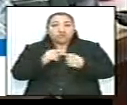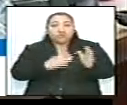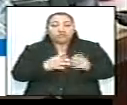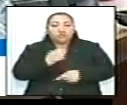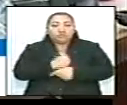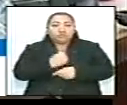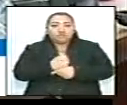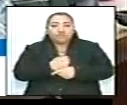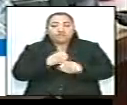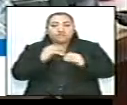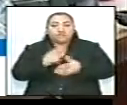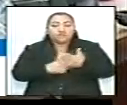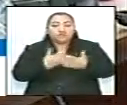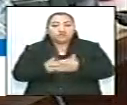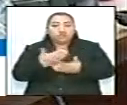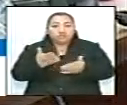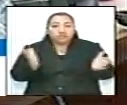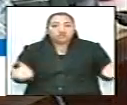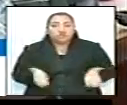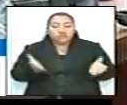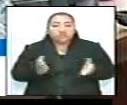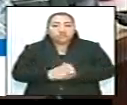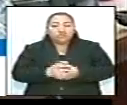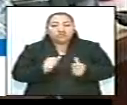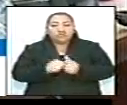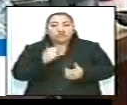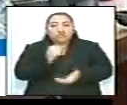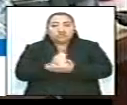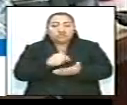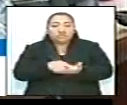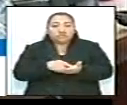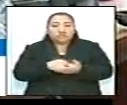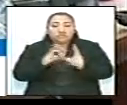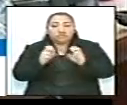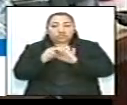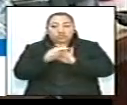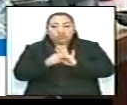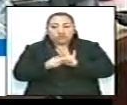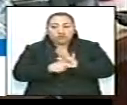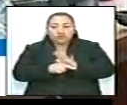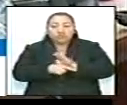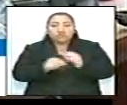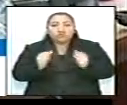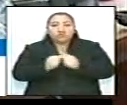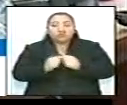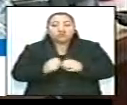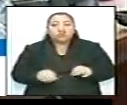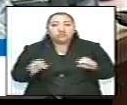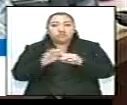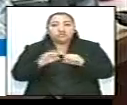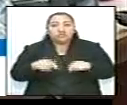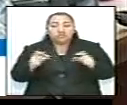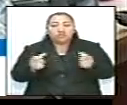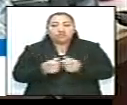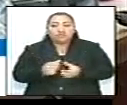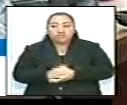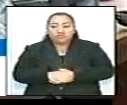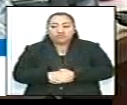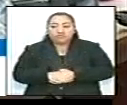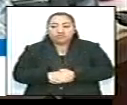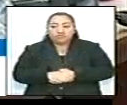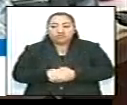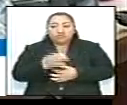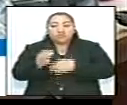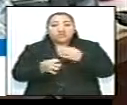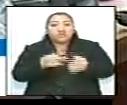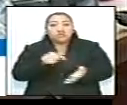trabajo se advierte que se propone impulsar la aprobación del marco normativo a la temática de la comisión y se